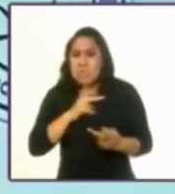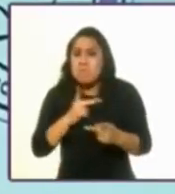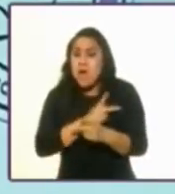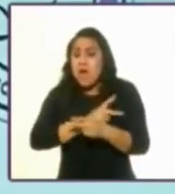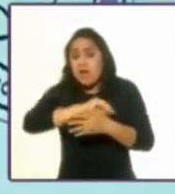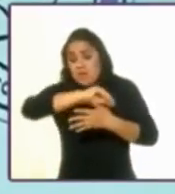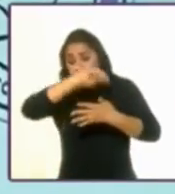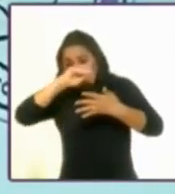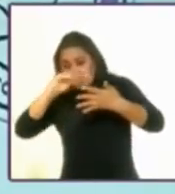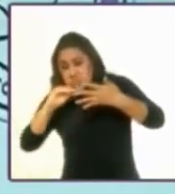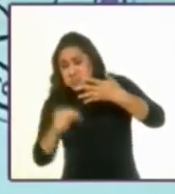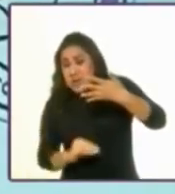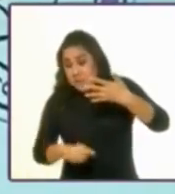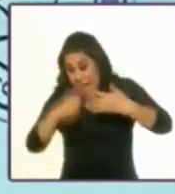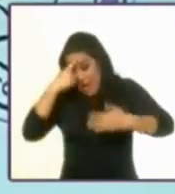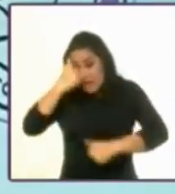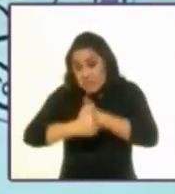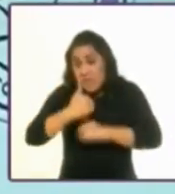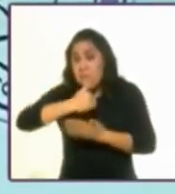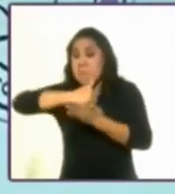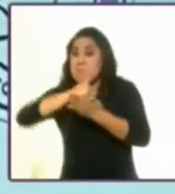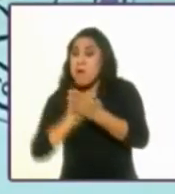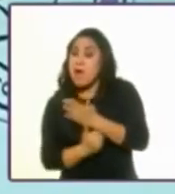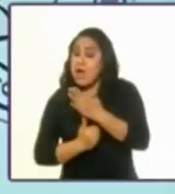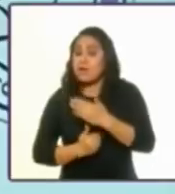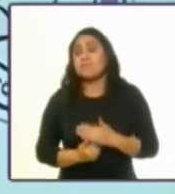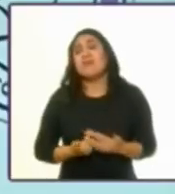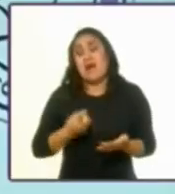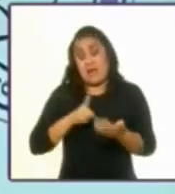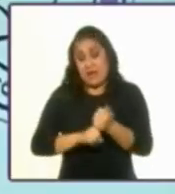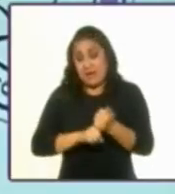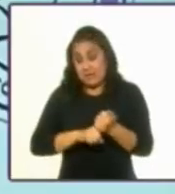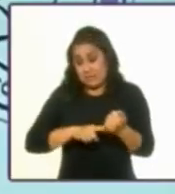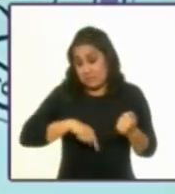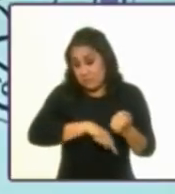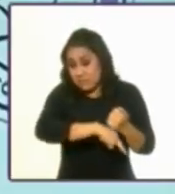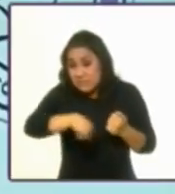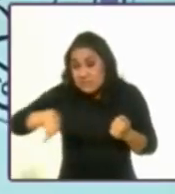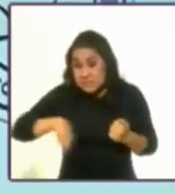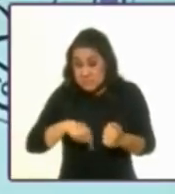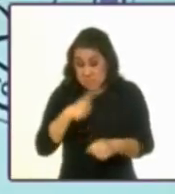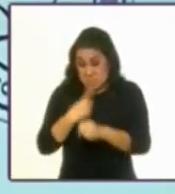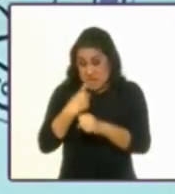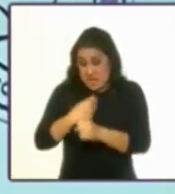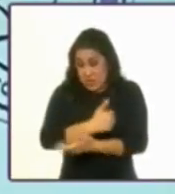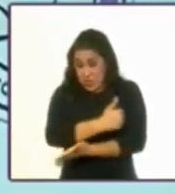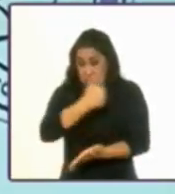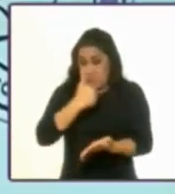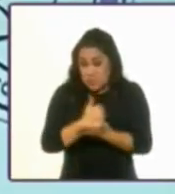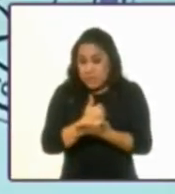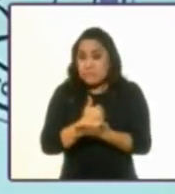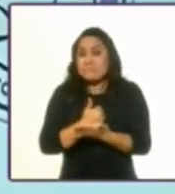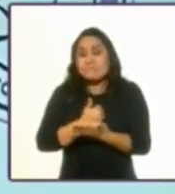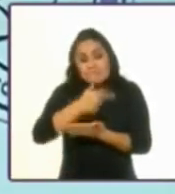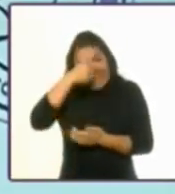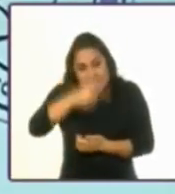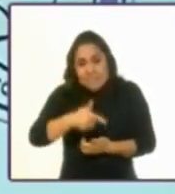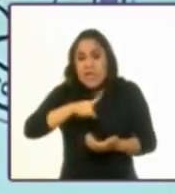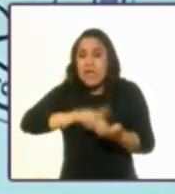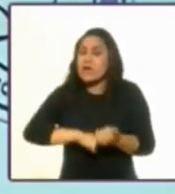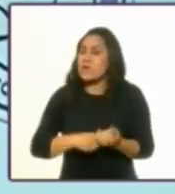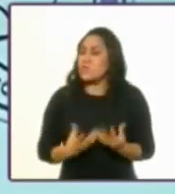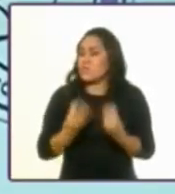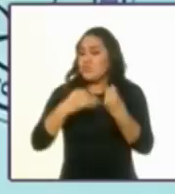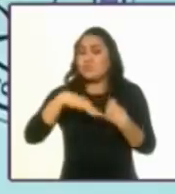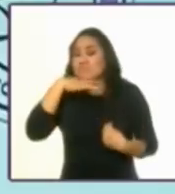lugar en competitividad somos la primera ciudad en percepción de corrupción que es su